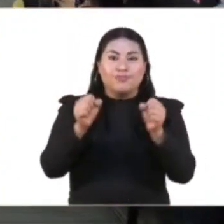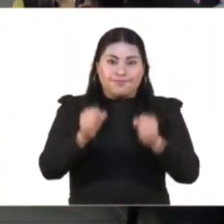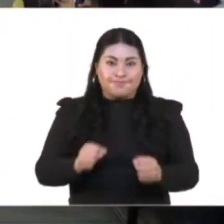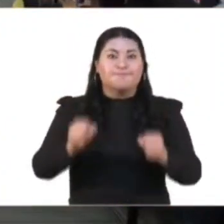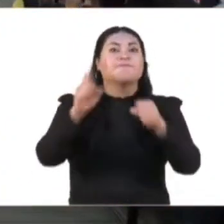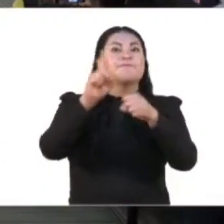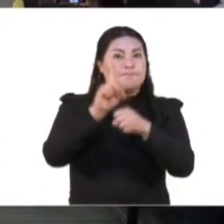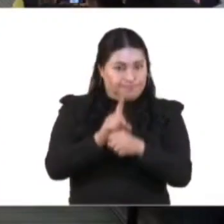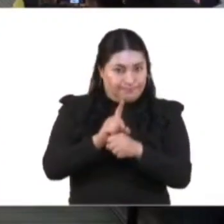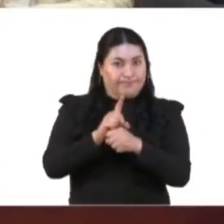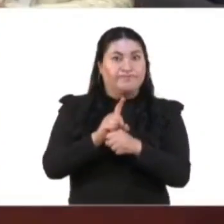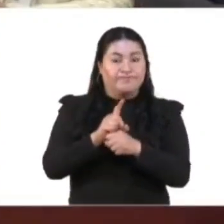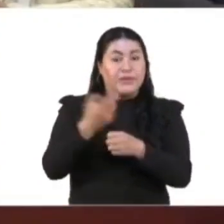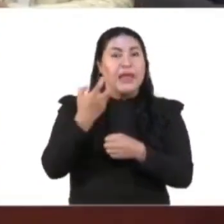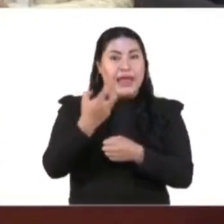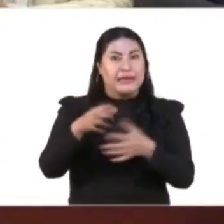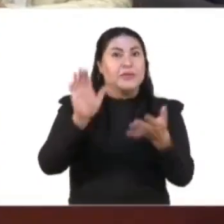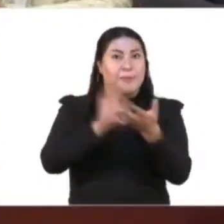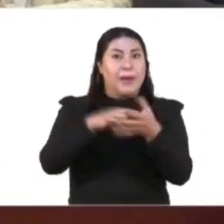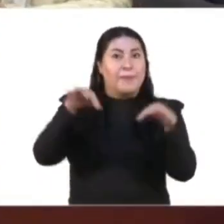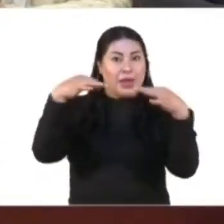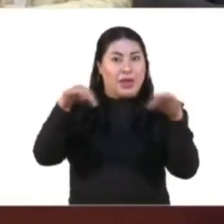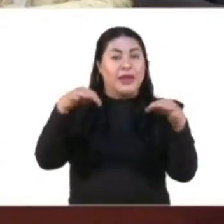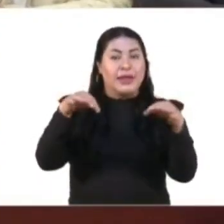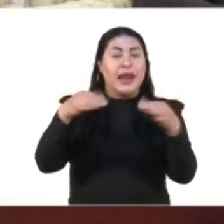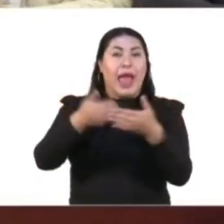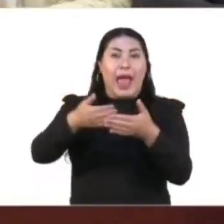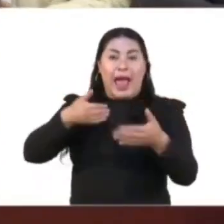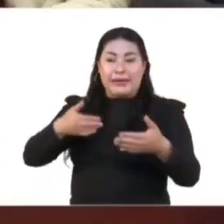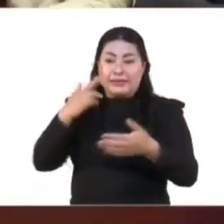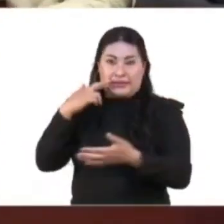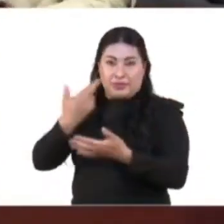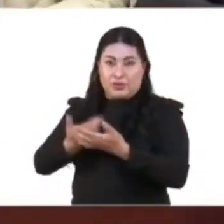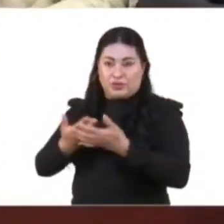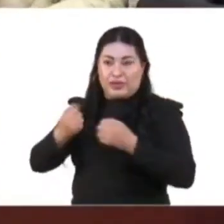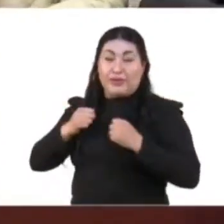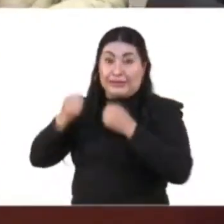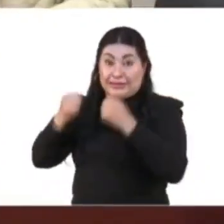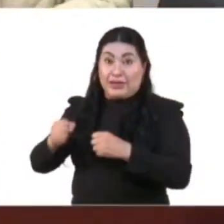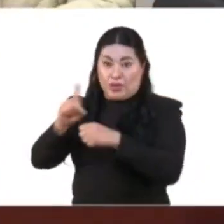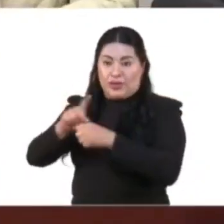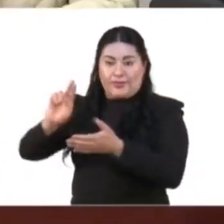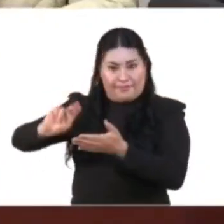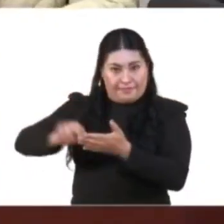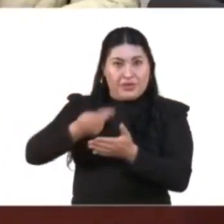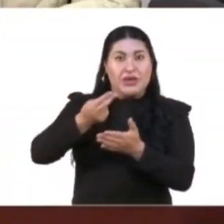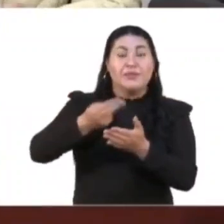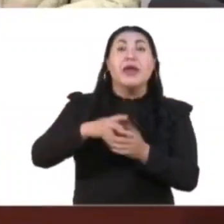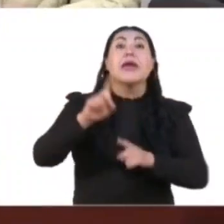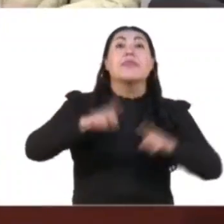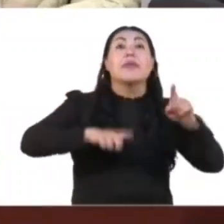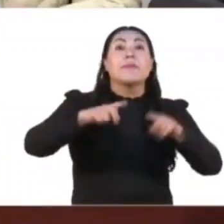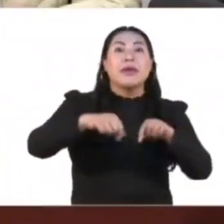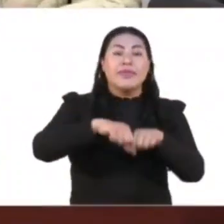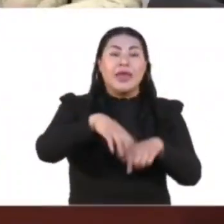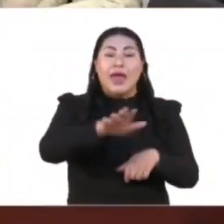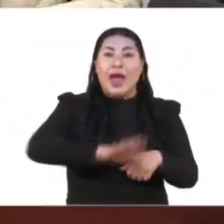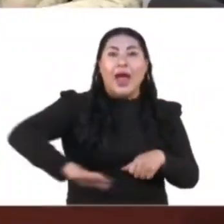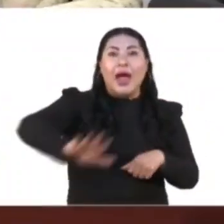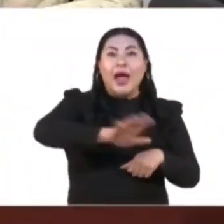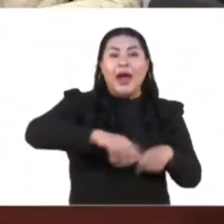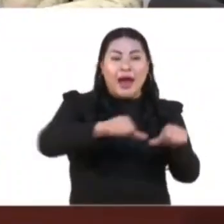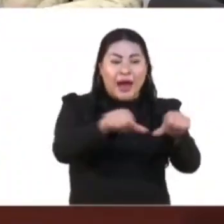estructural, que este es el documento que firma un corresponsable en seguridad estructural, y dependiendo del área que tiene, dependiendo de